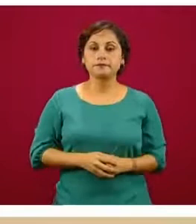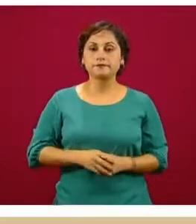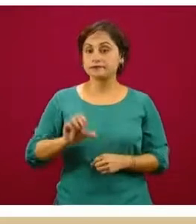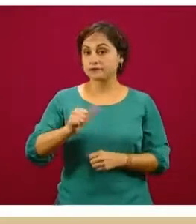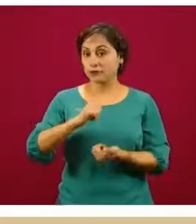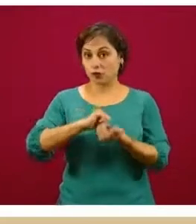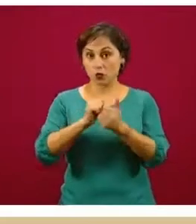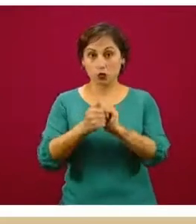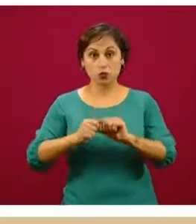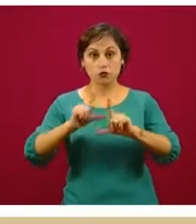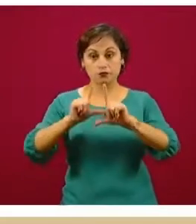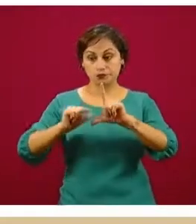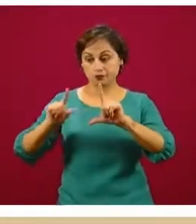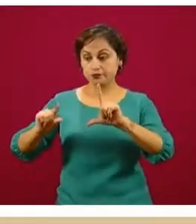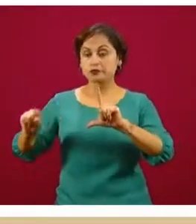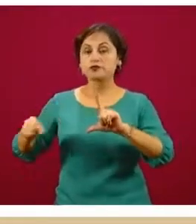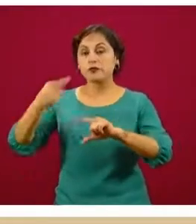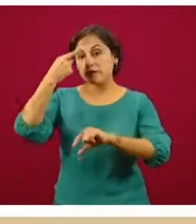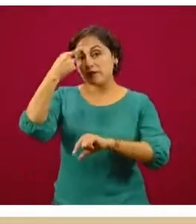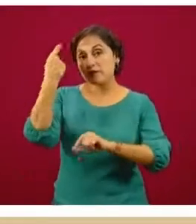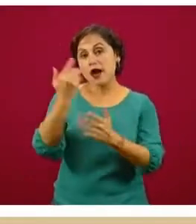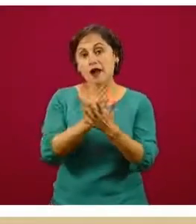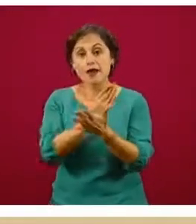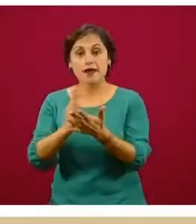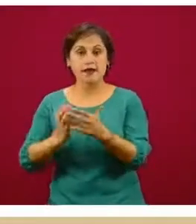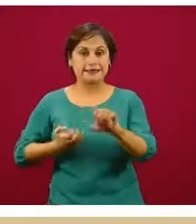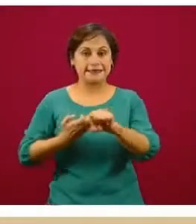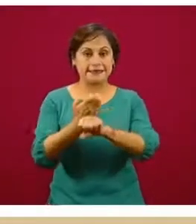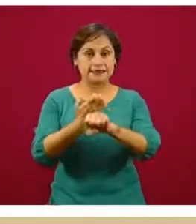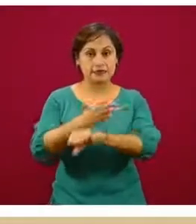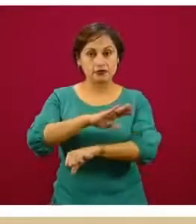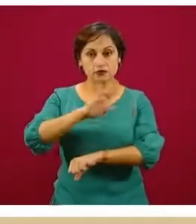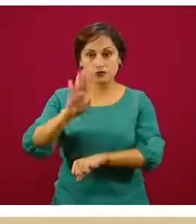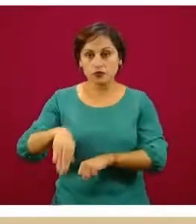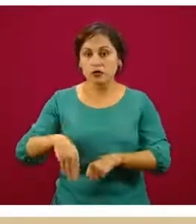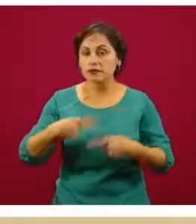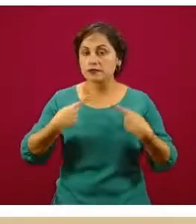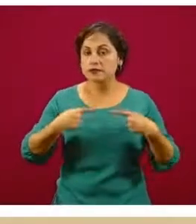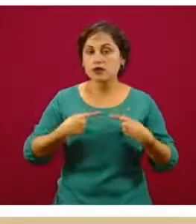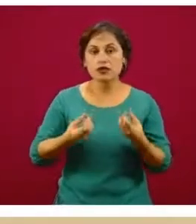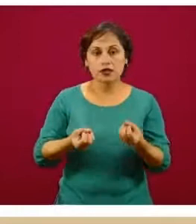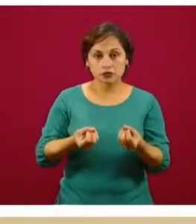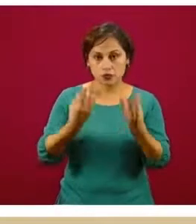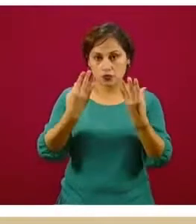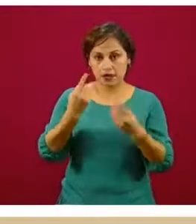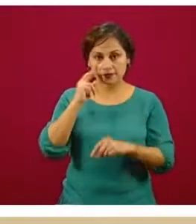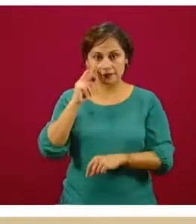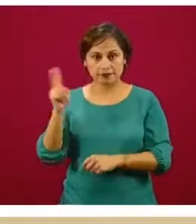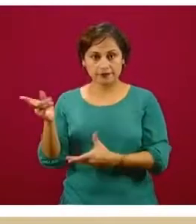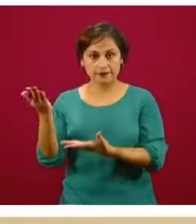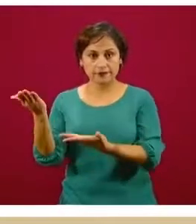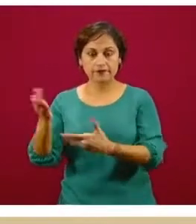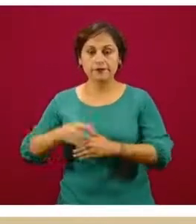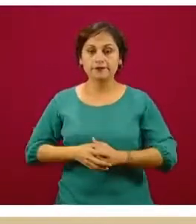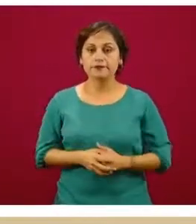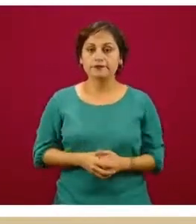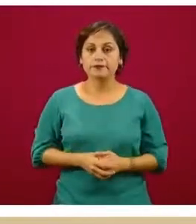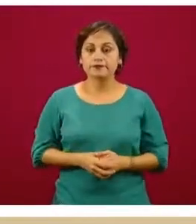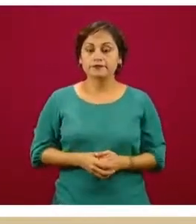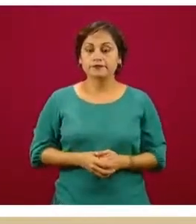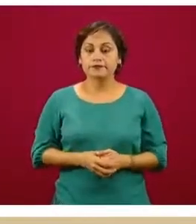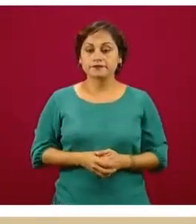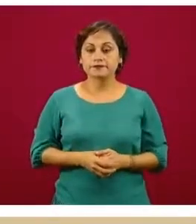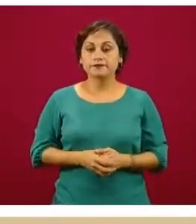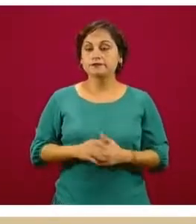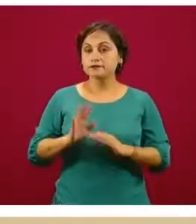Cuando lo vemos por entidad federativa, vemos esta distribución que es muy semejante a la que ya vimos para los casos acumulados. Los 5